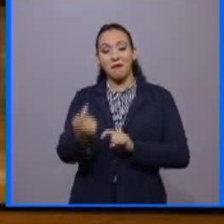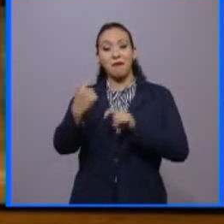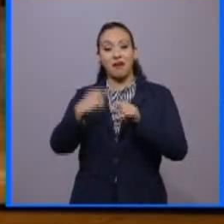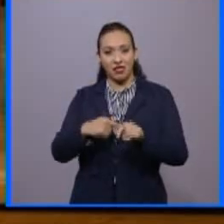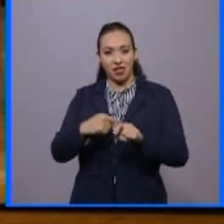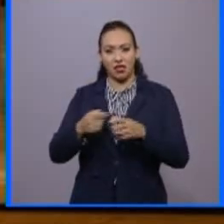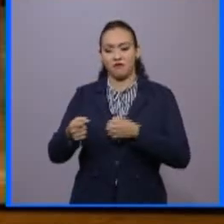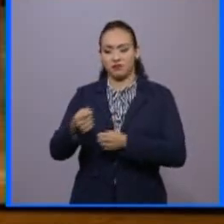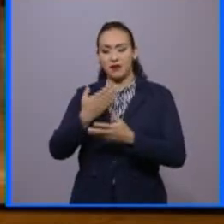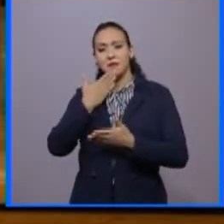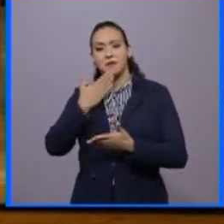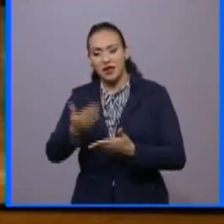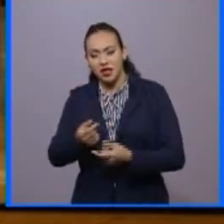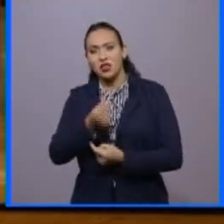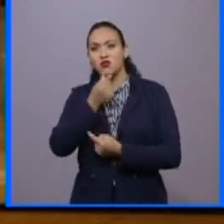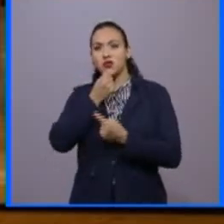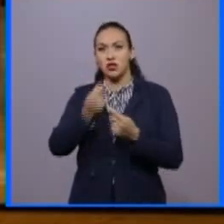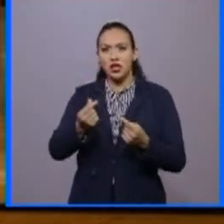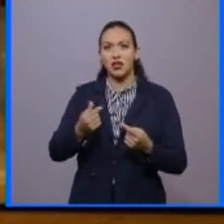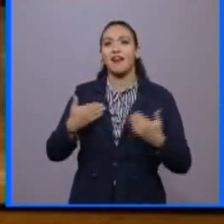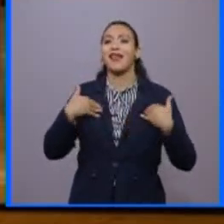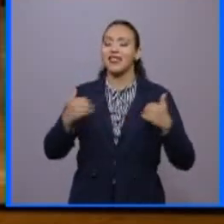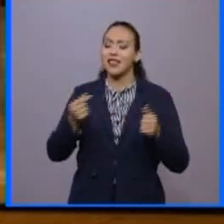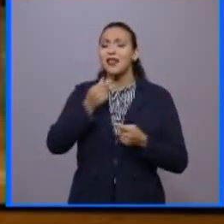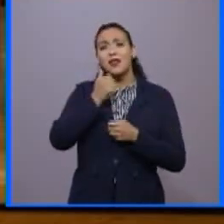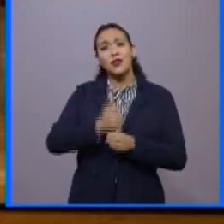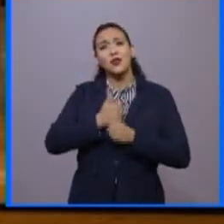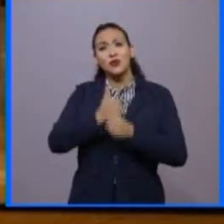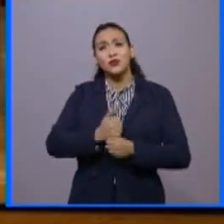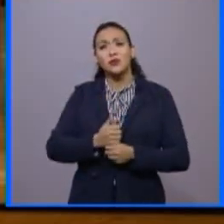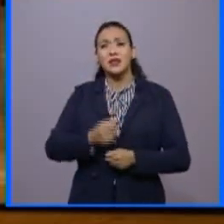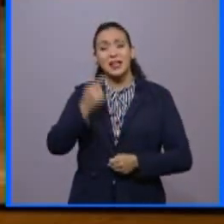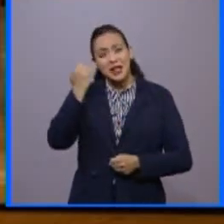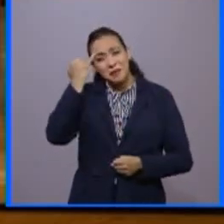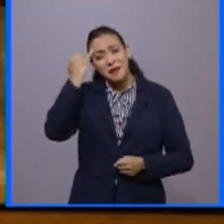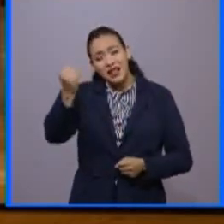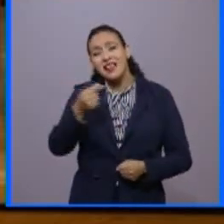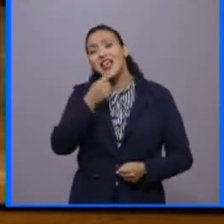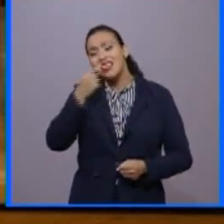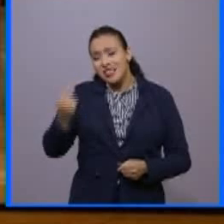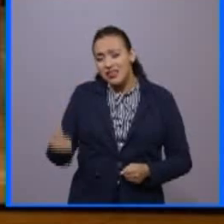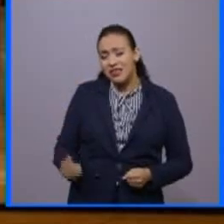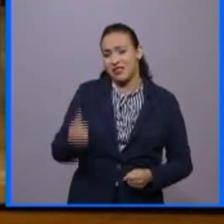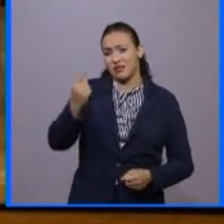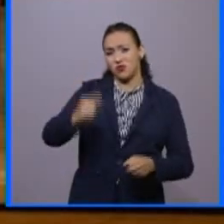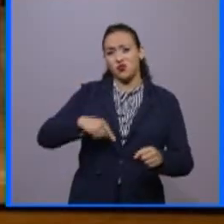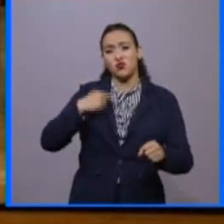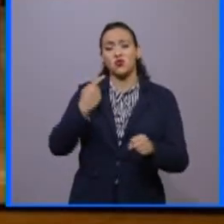es la principal empatía para una víctima menor de edad que vive un abuso semejante?